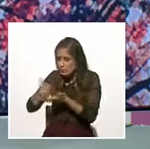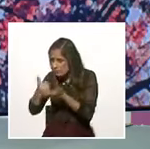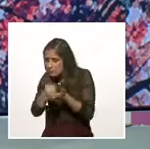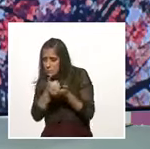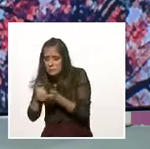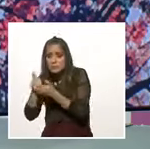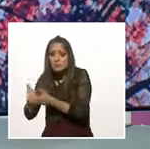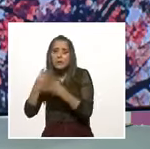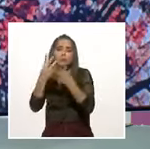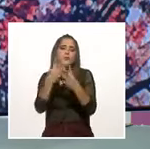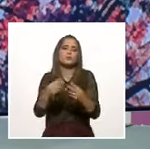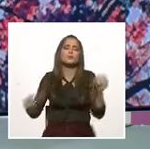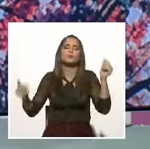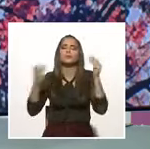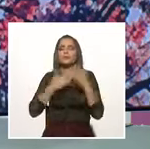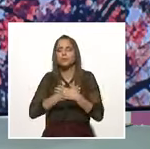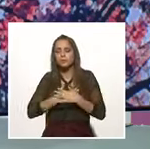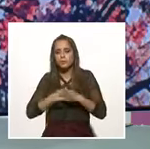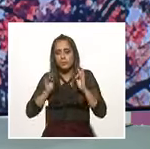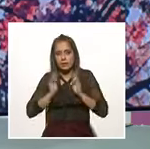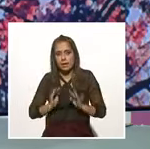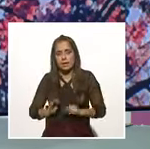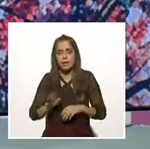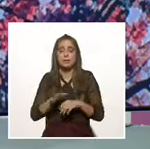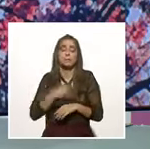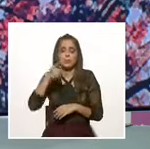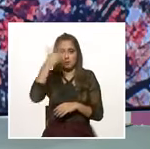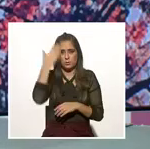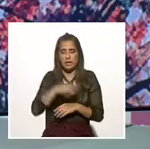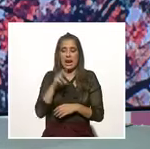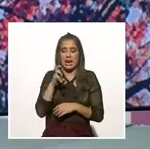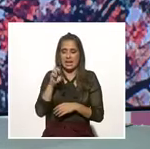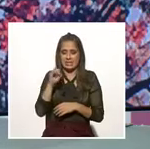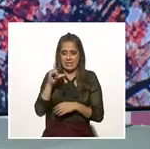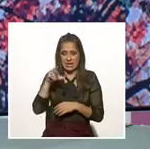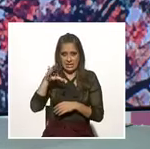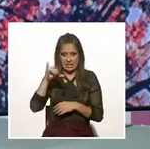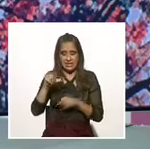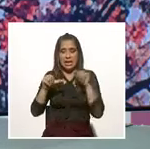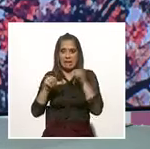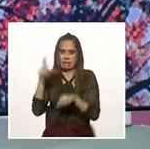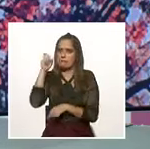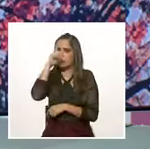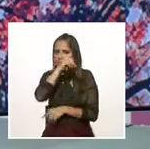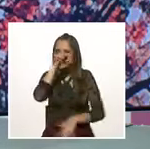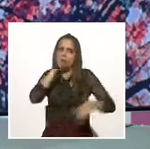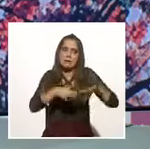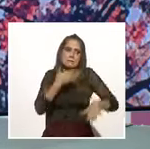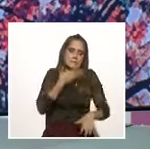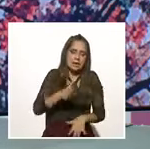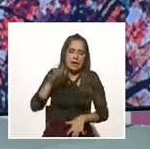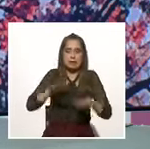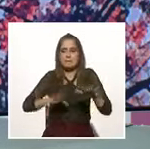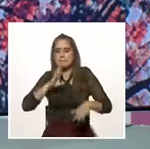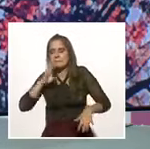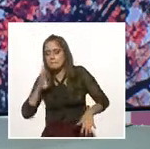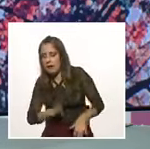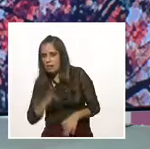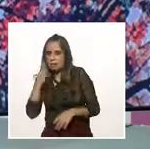Porque si nosotros sabemos que la resiliencia es un proceso complejo de altas y bajas, en ese